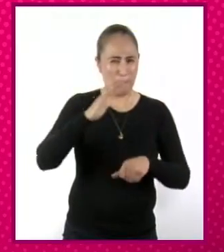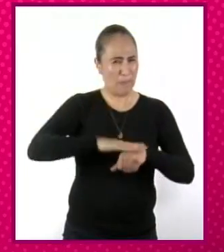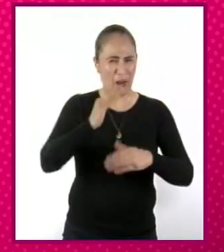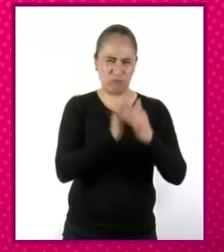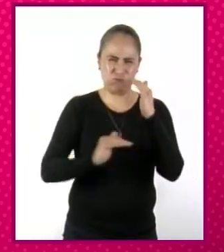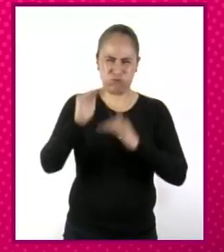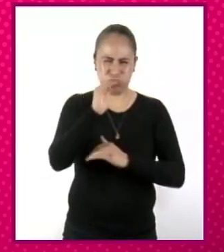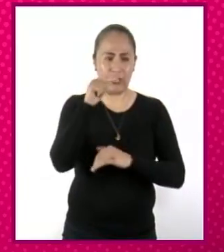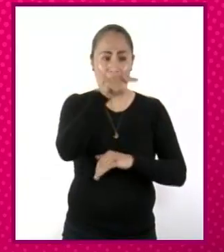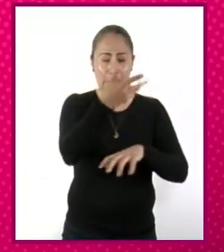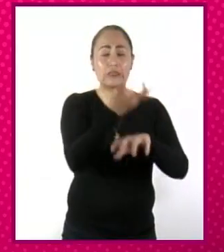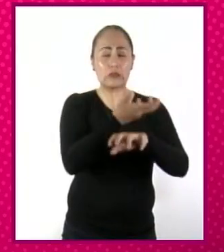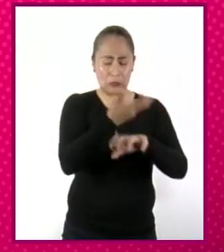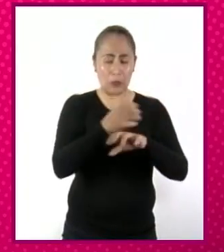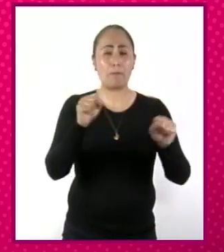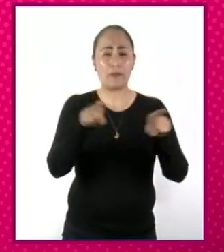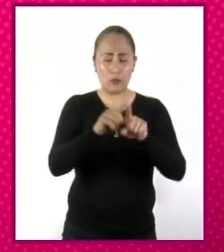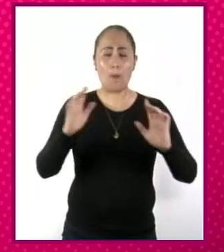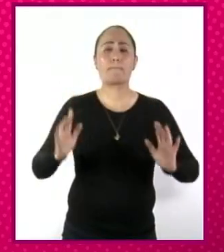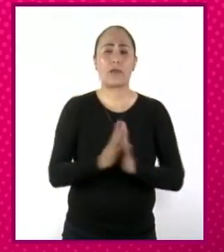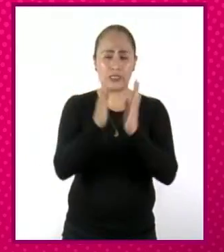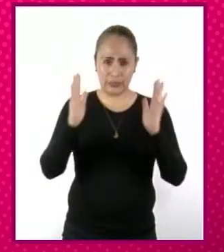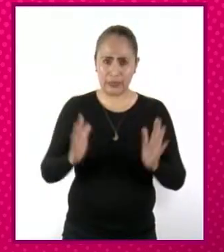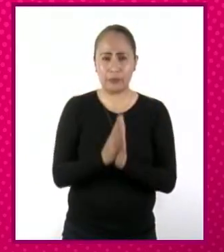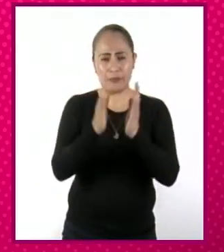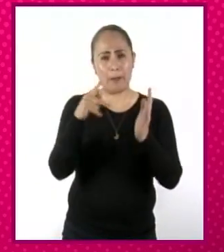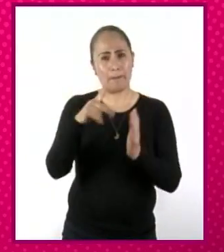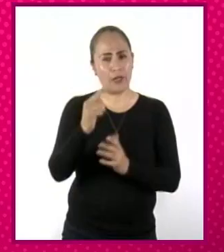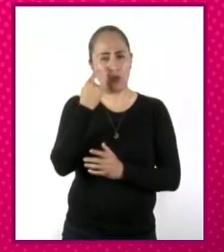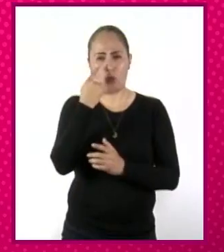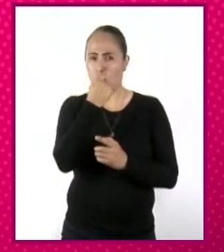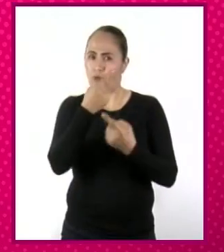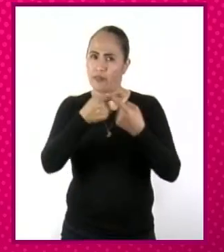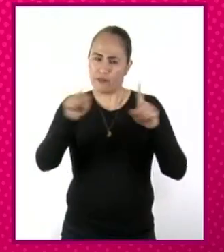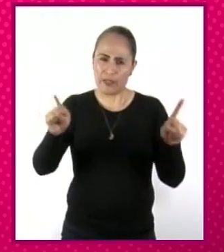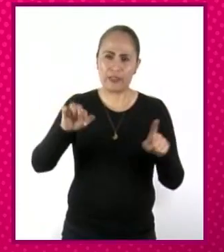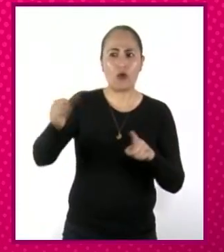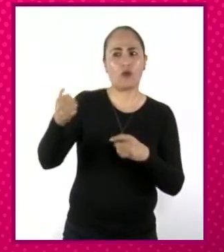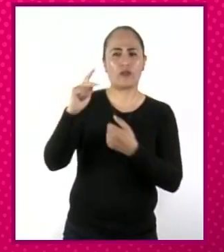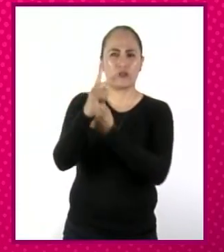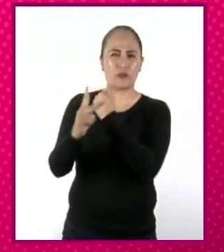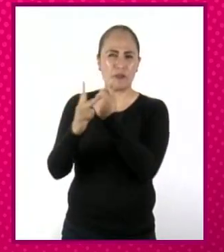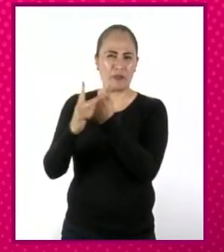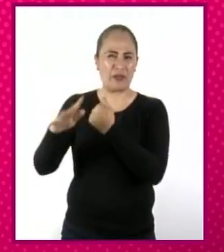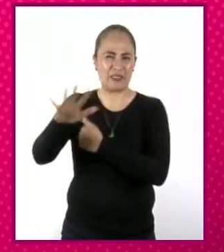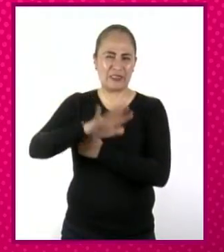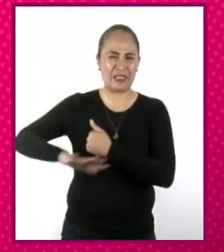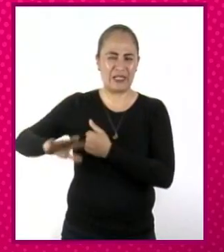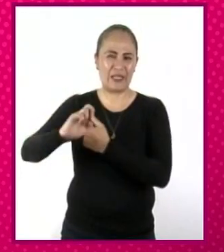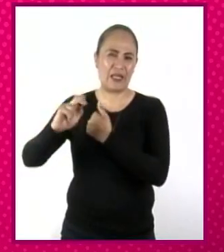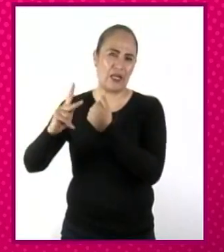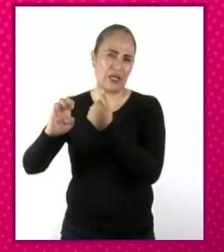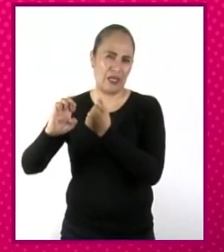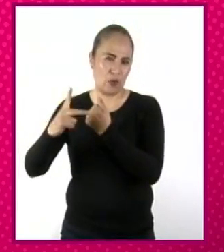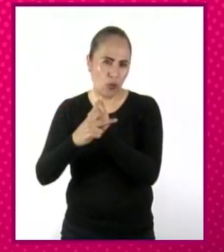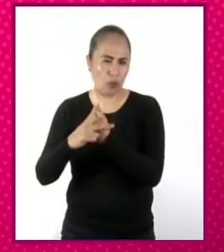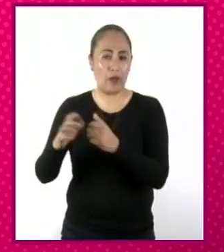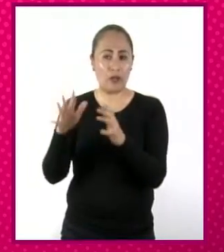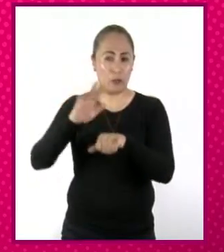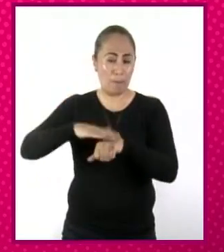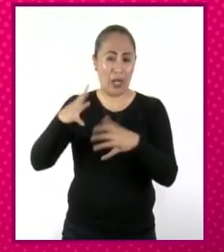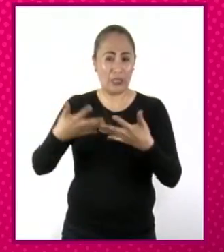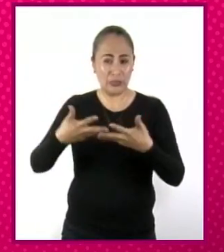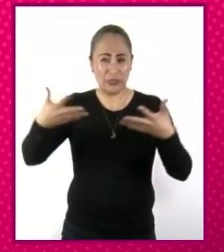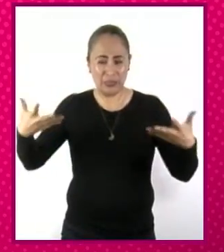Unidos también puede participar con un programa imperialista, pero muy distinto al de las naciones europeas que llegan a tener grandes imperios